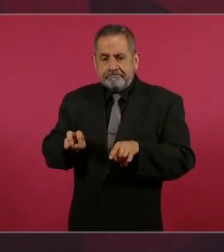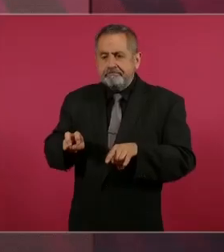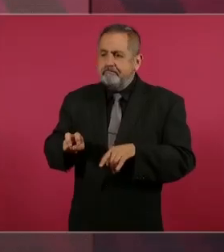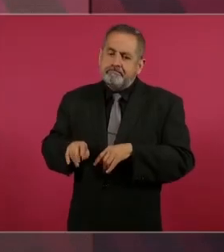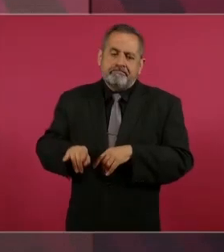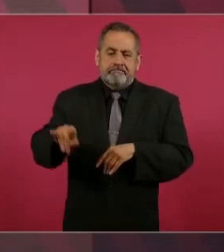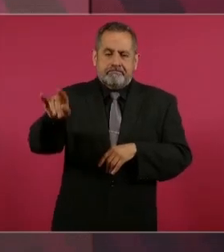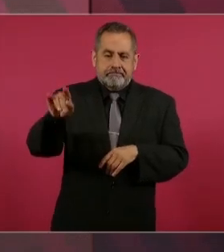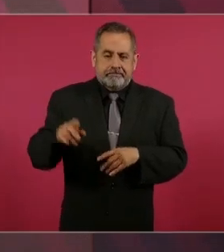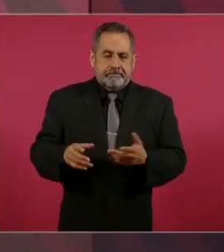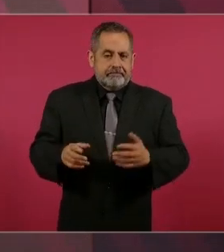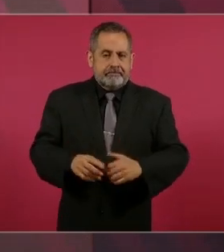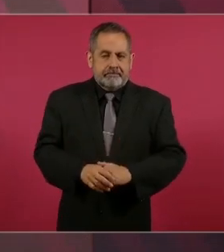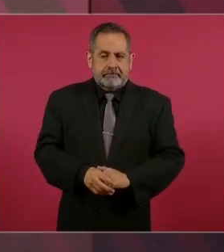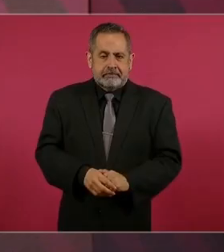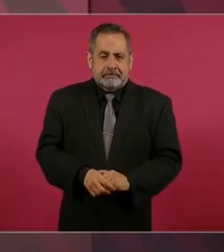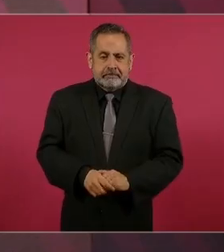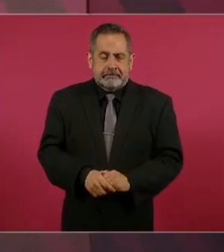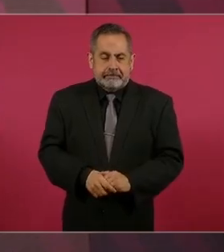seguir.